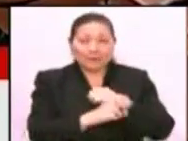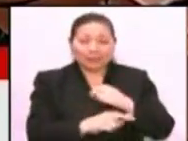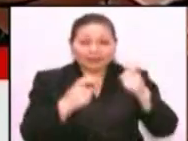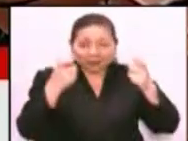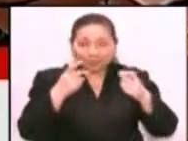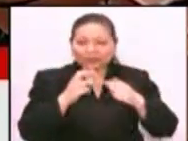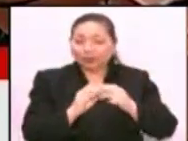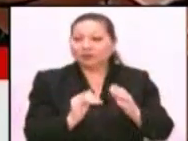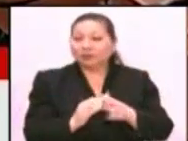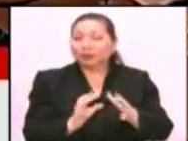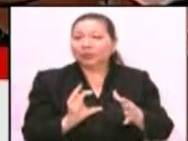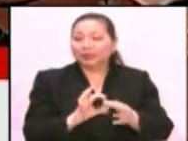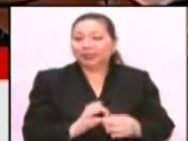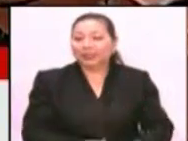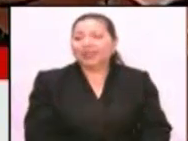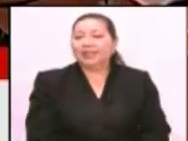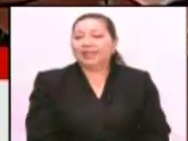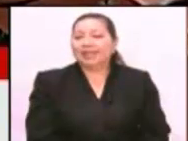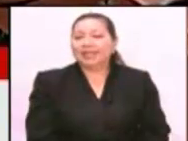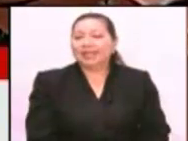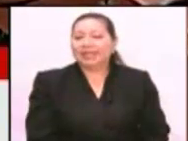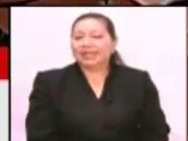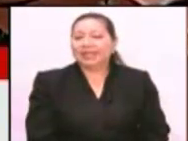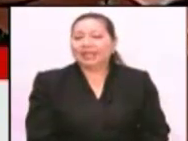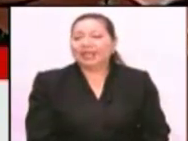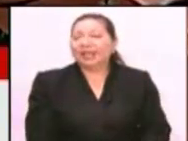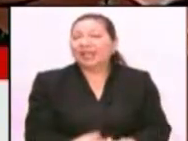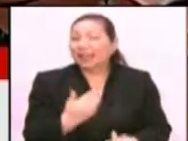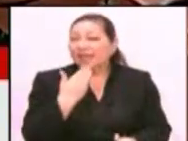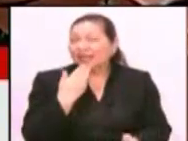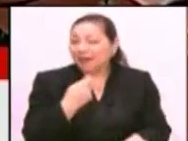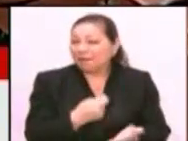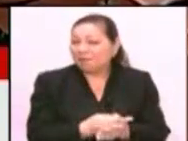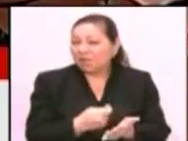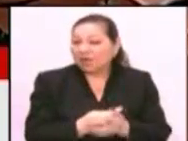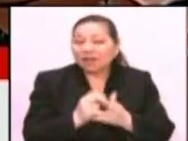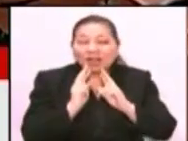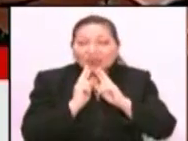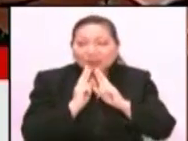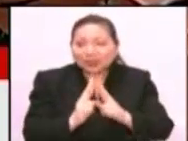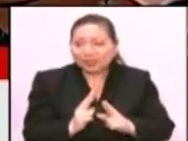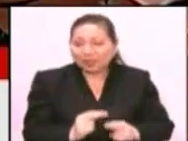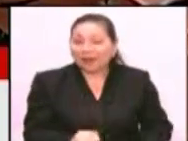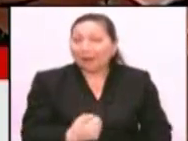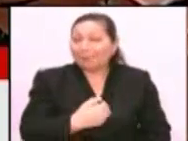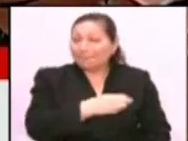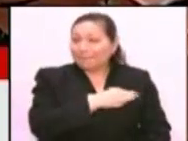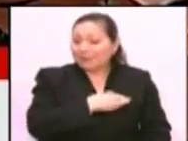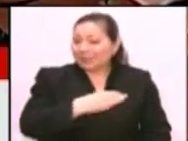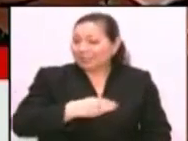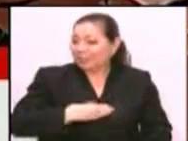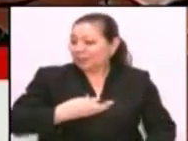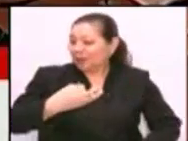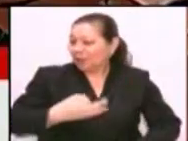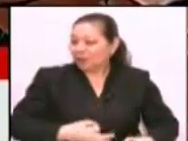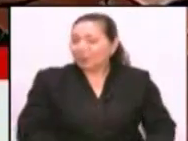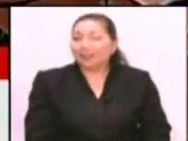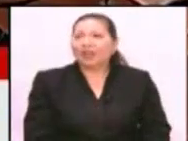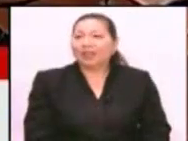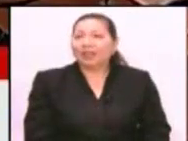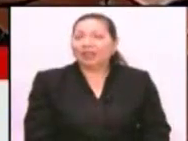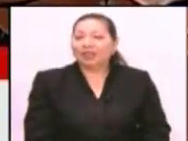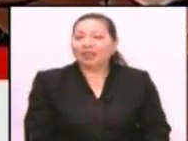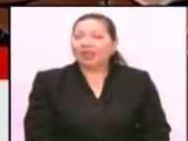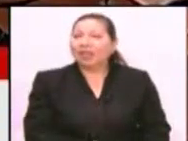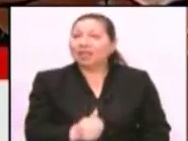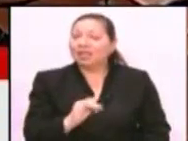es en el tema de cárceles, justamente, ¿sí? Entonces, quienes van a pagar por resultados son el Ministerio de Justicia y The Big